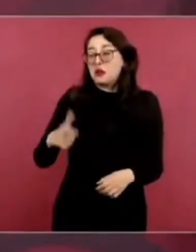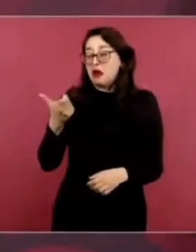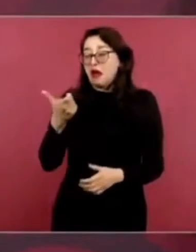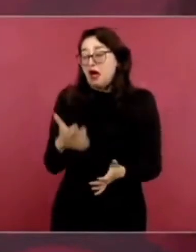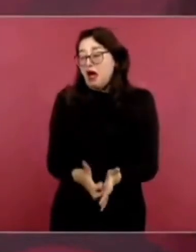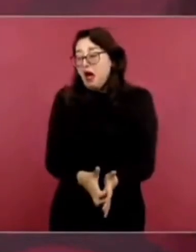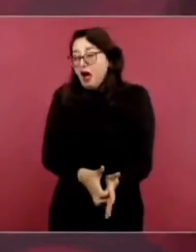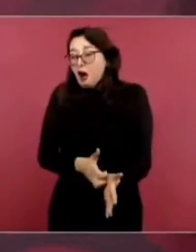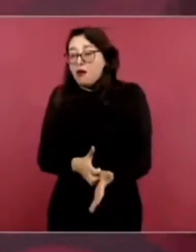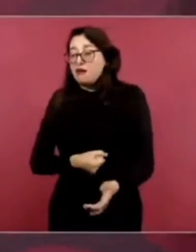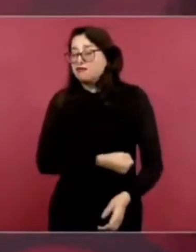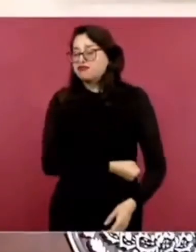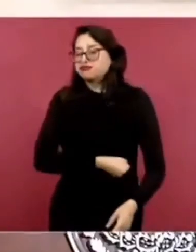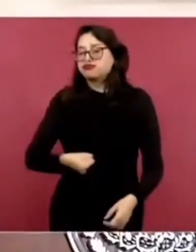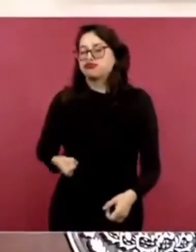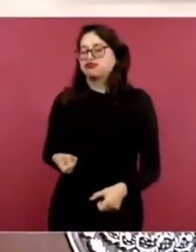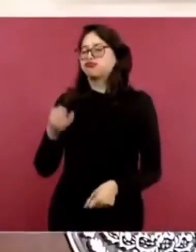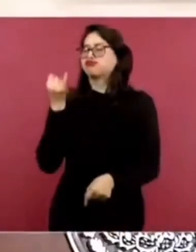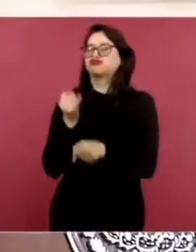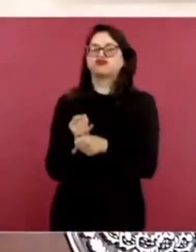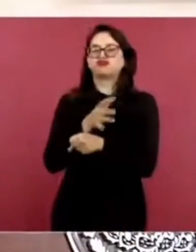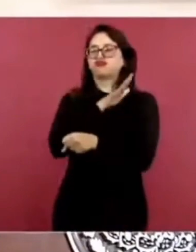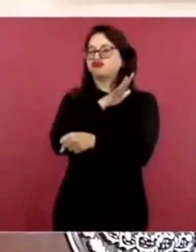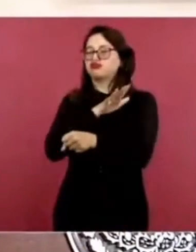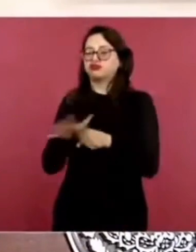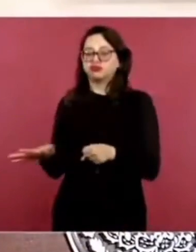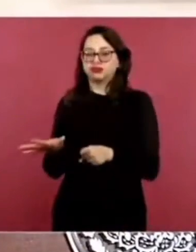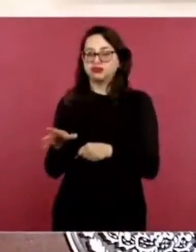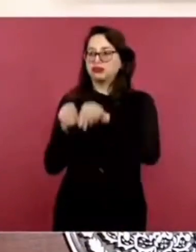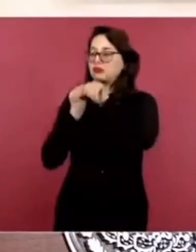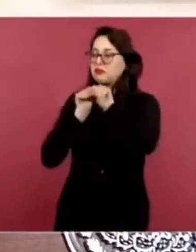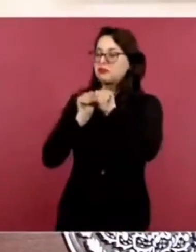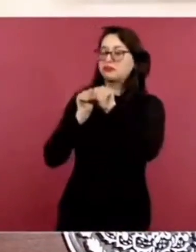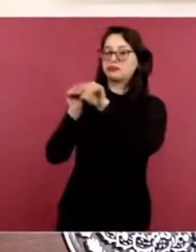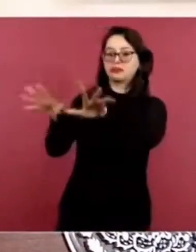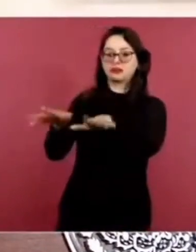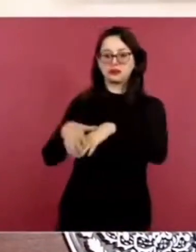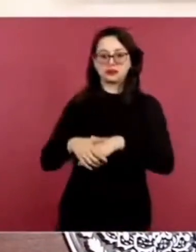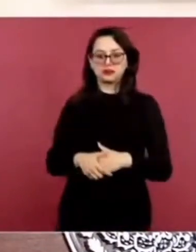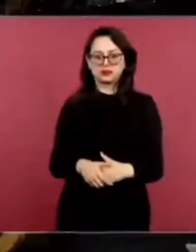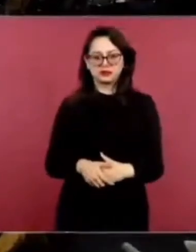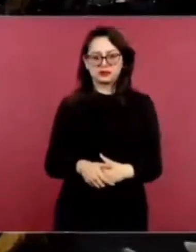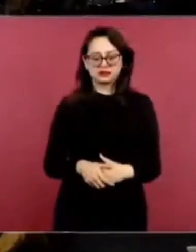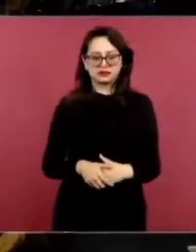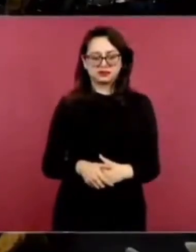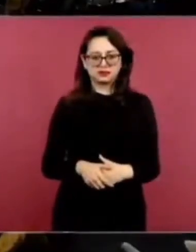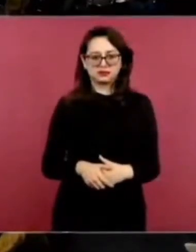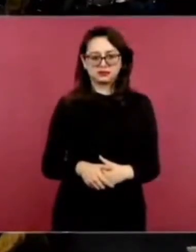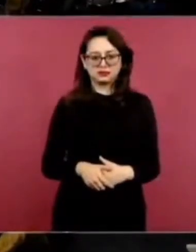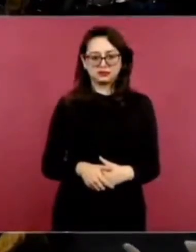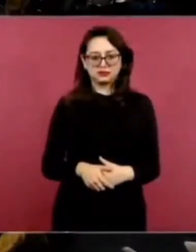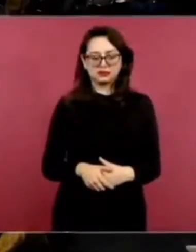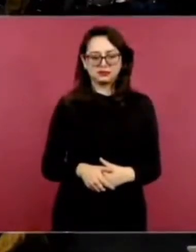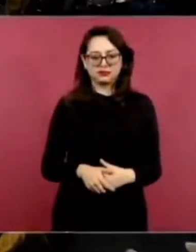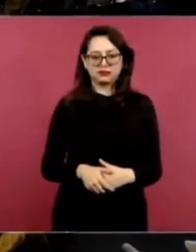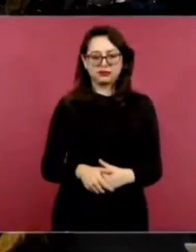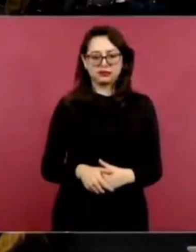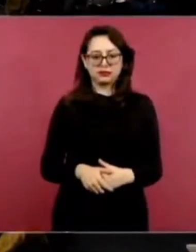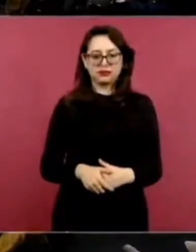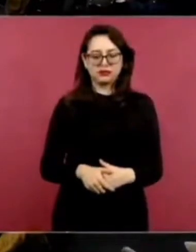con la austeridad. Pero la misma noche, terminando el debate,